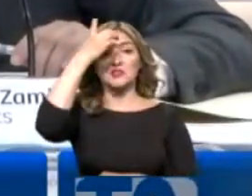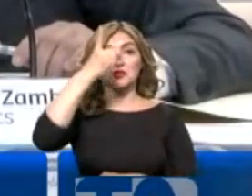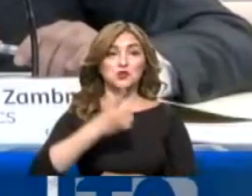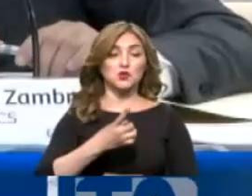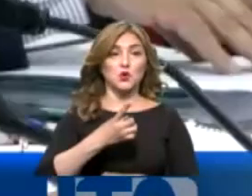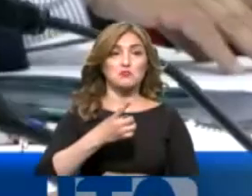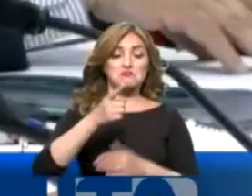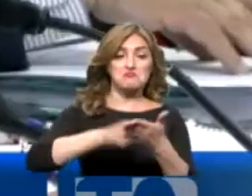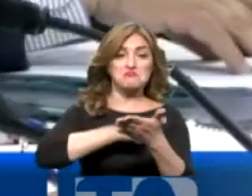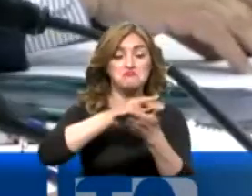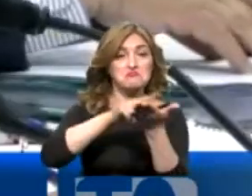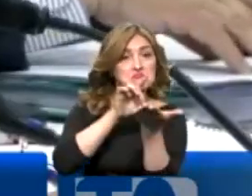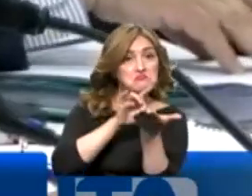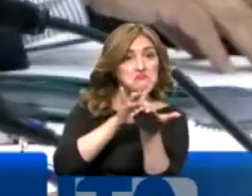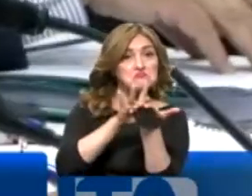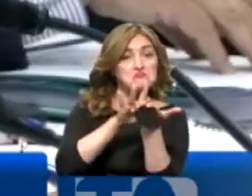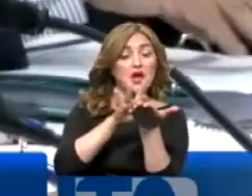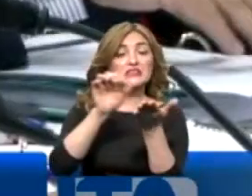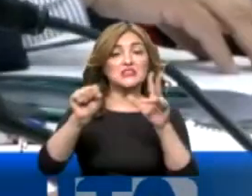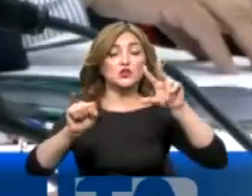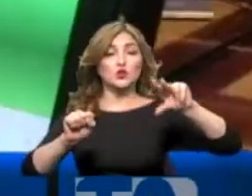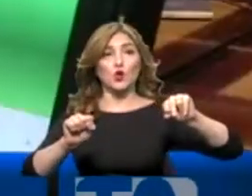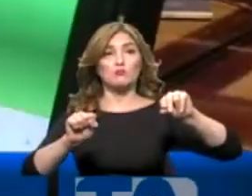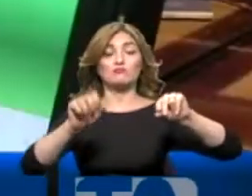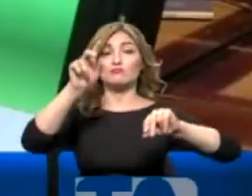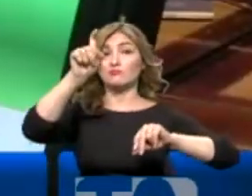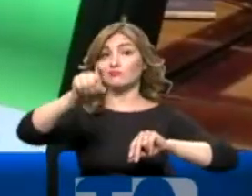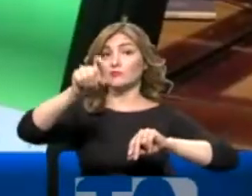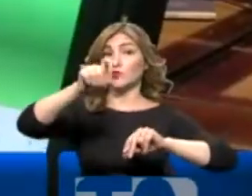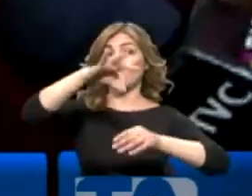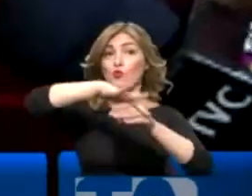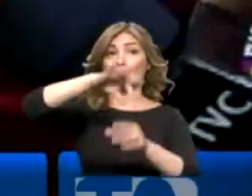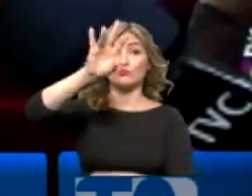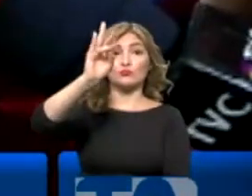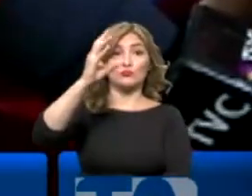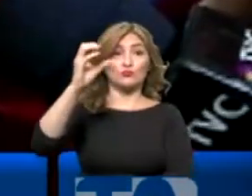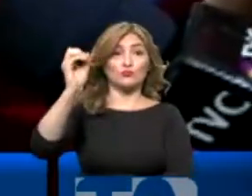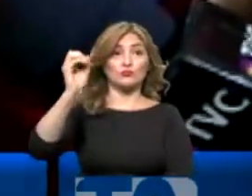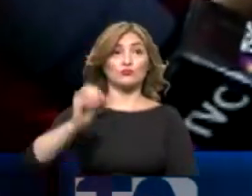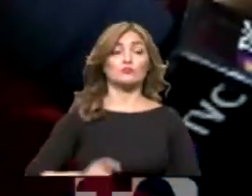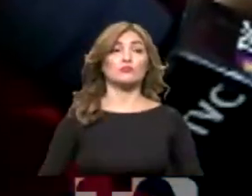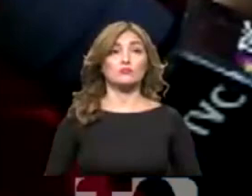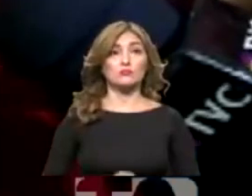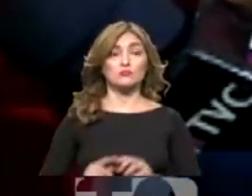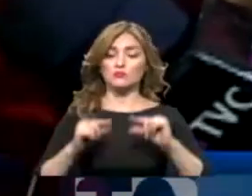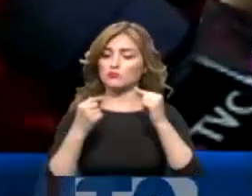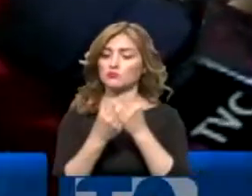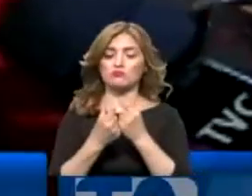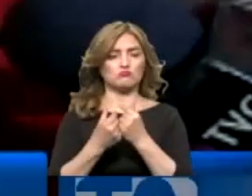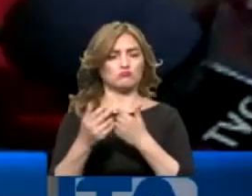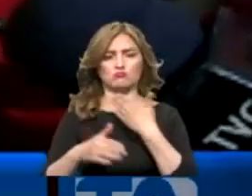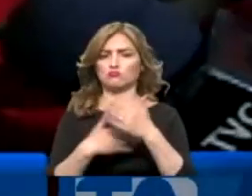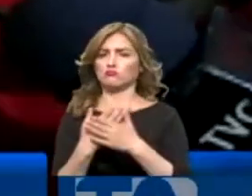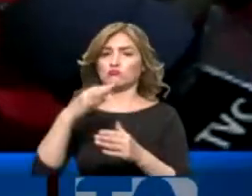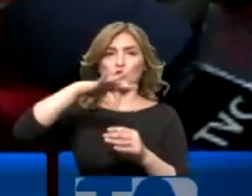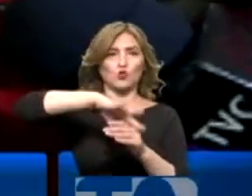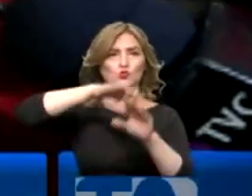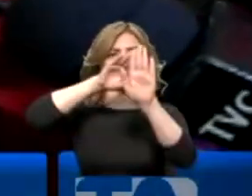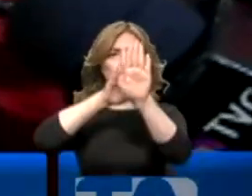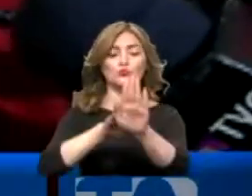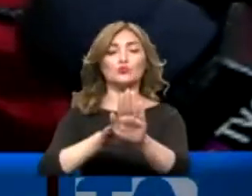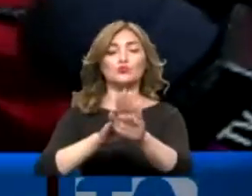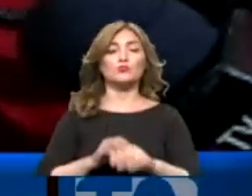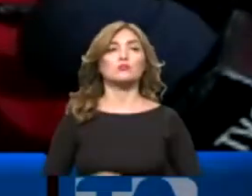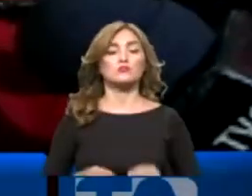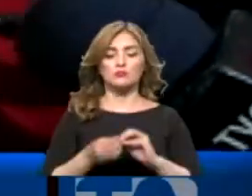a los miembros del CPCSS, para lo cual necesitan 70 votos. La coalición tiene que actuar dentro de sus